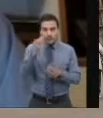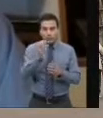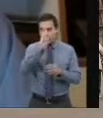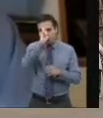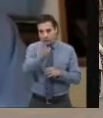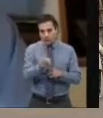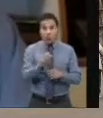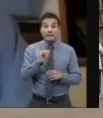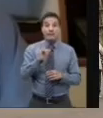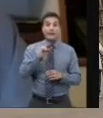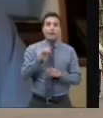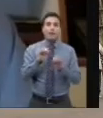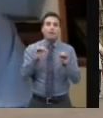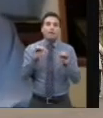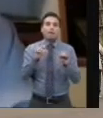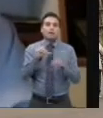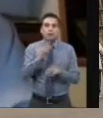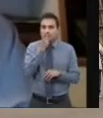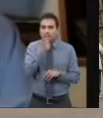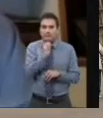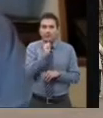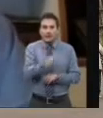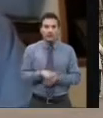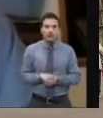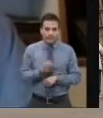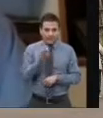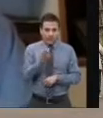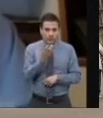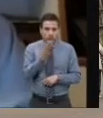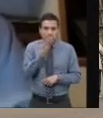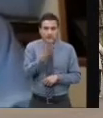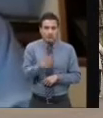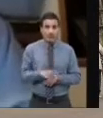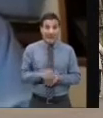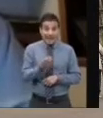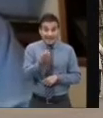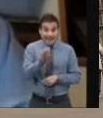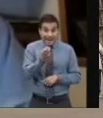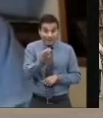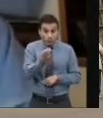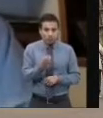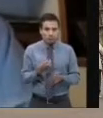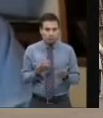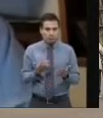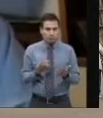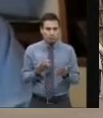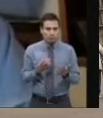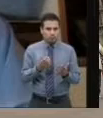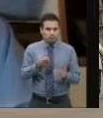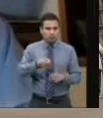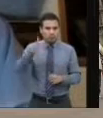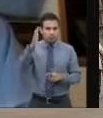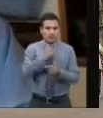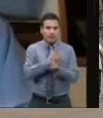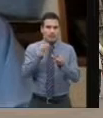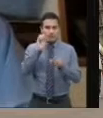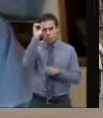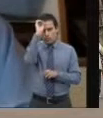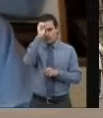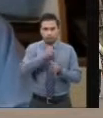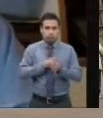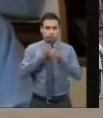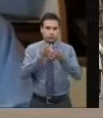cualquier cosa. Y qué bueno, porque para mí ese es un ejercicio válido de libertad de expresión.